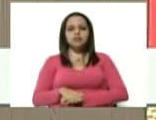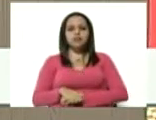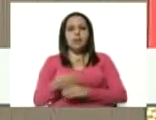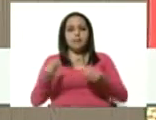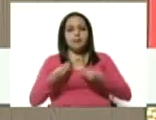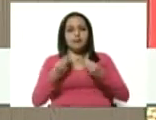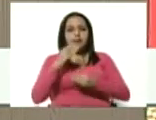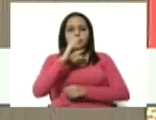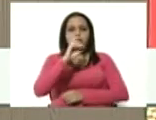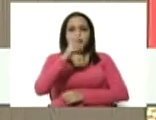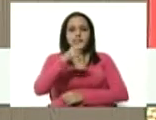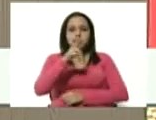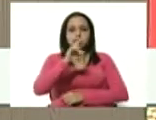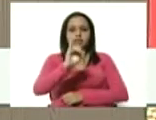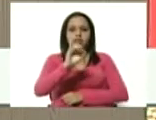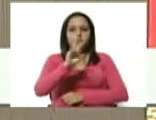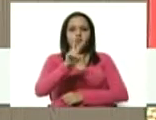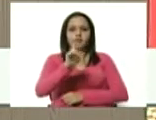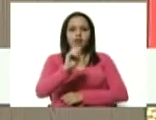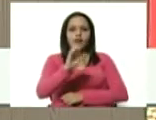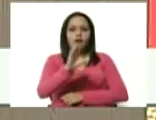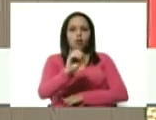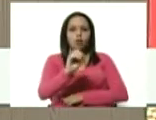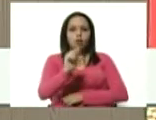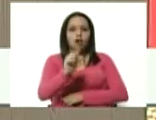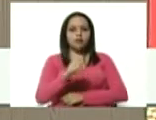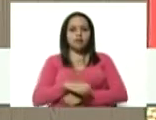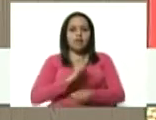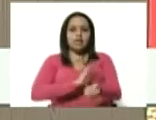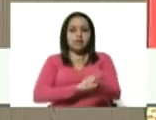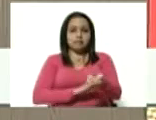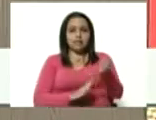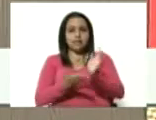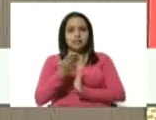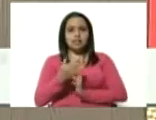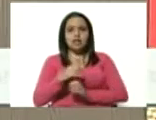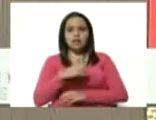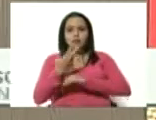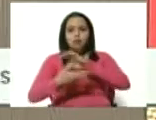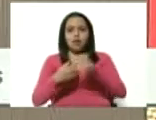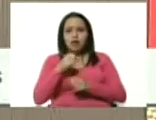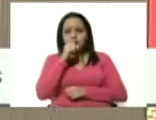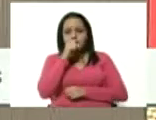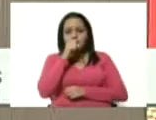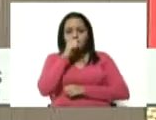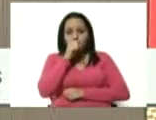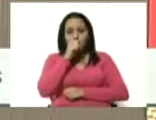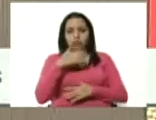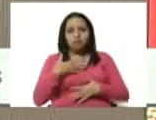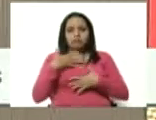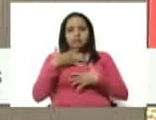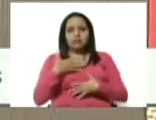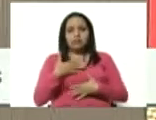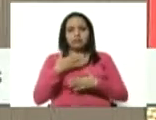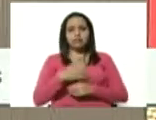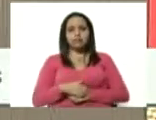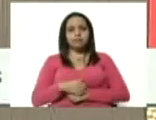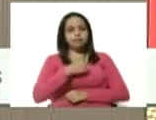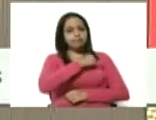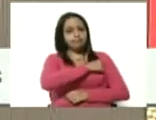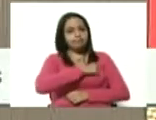de casa, hipertensa, asmática, tiene varias enfermedades de base y